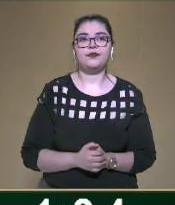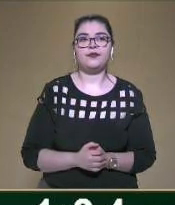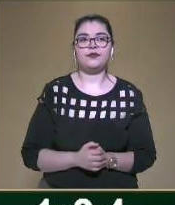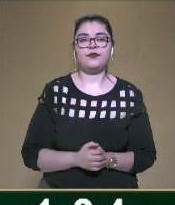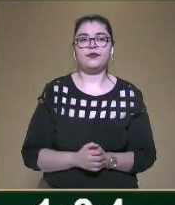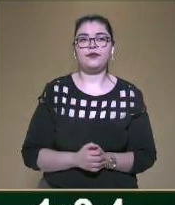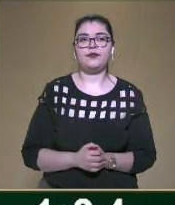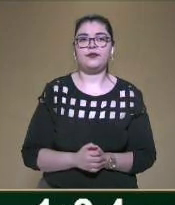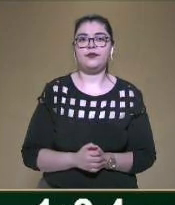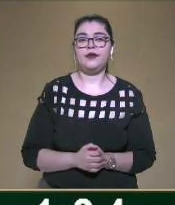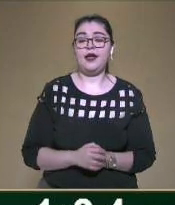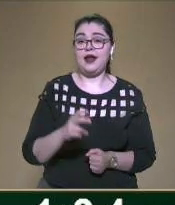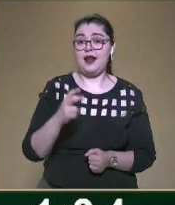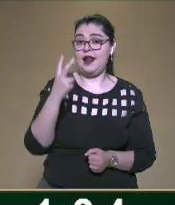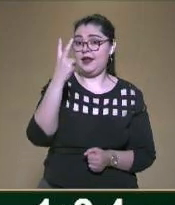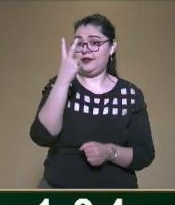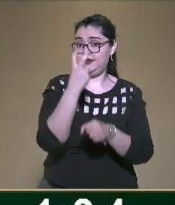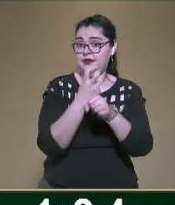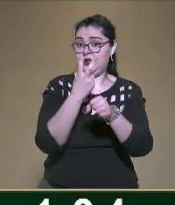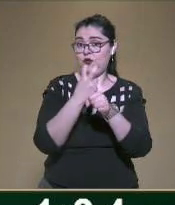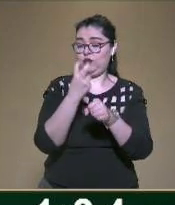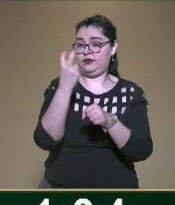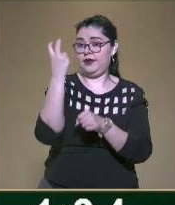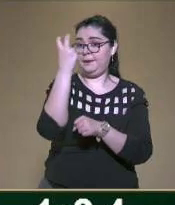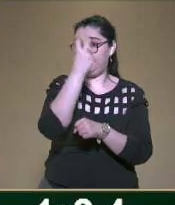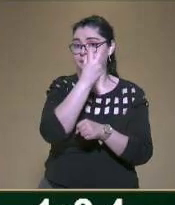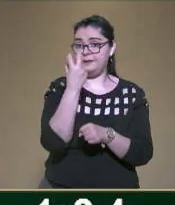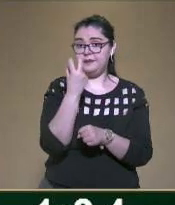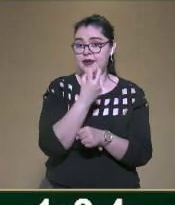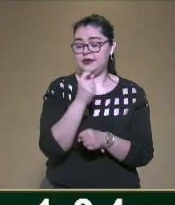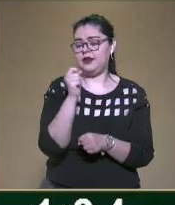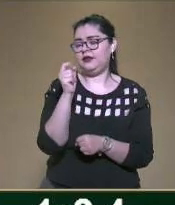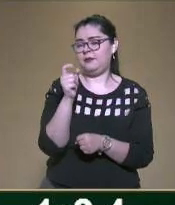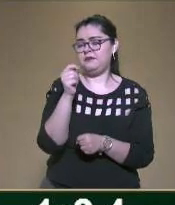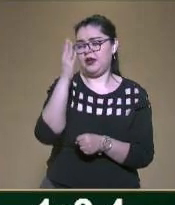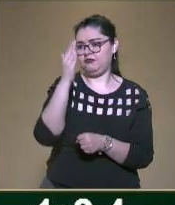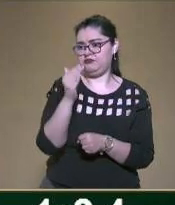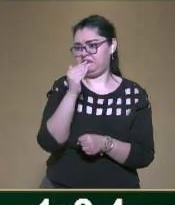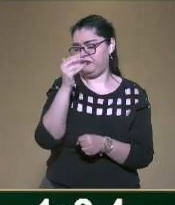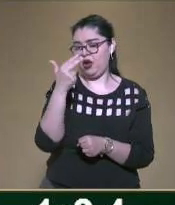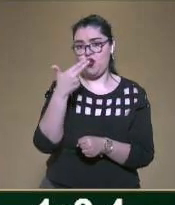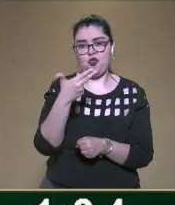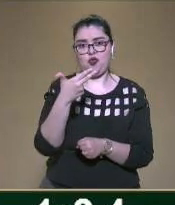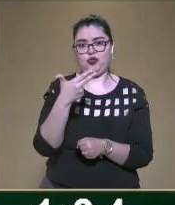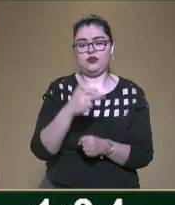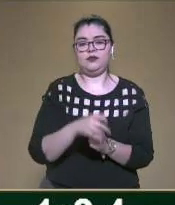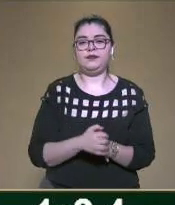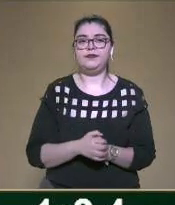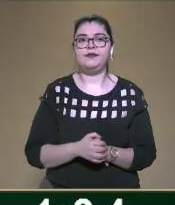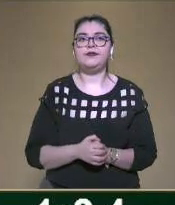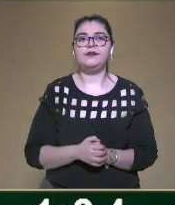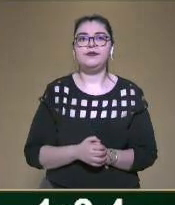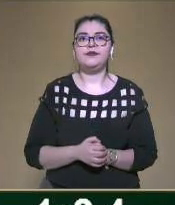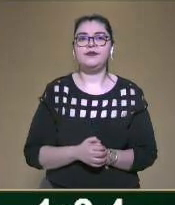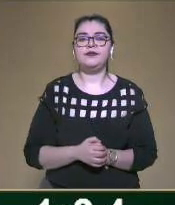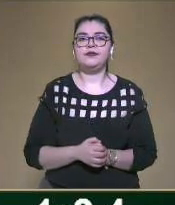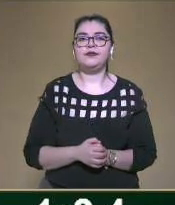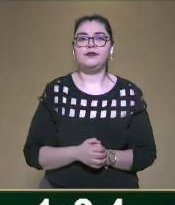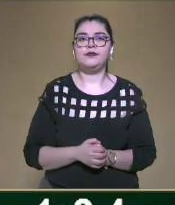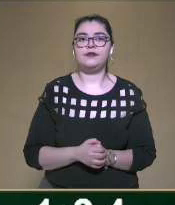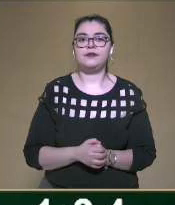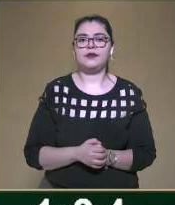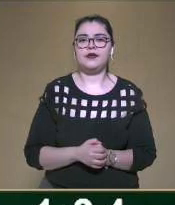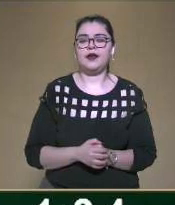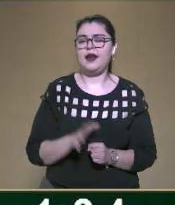pizza también está dividida en ocho partes. Exactamente. ¿Verdad? Muy bien. Entonces, ¿qué le parece, maestro Jaime? Si usted va a tomar